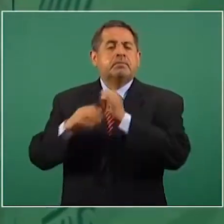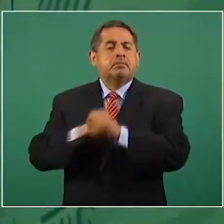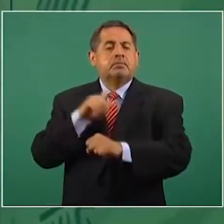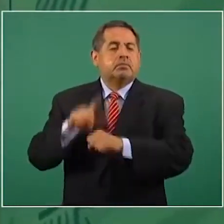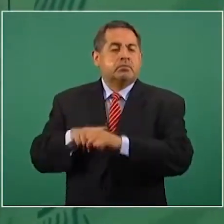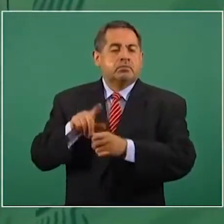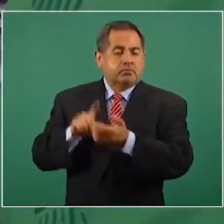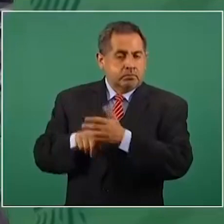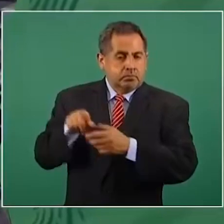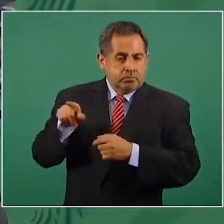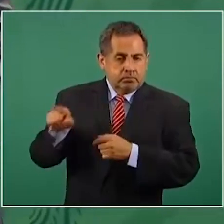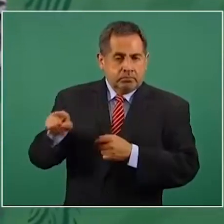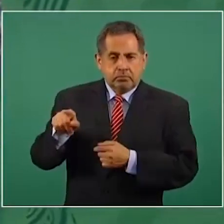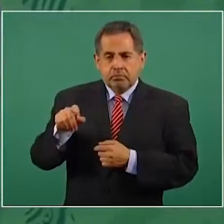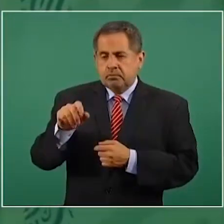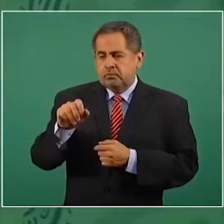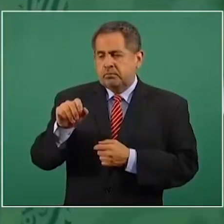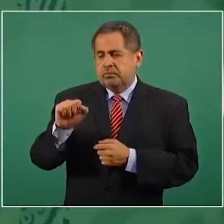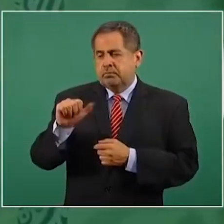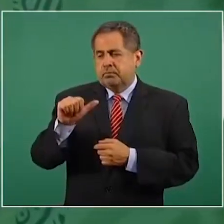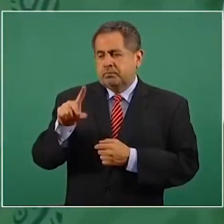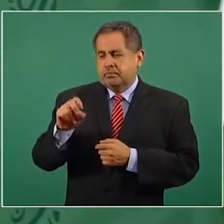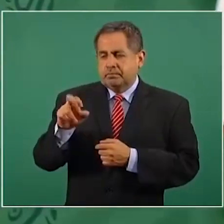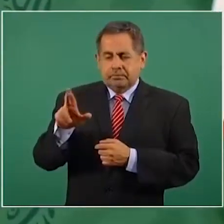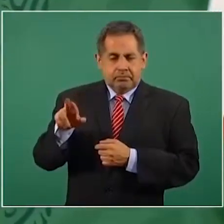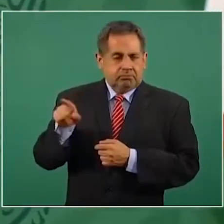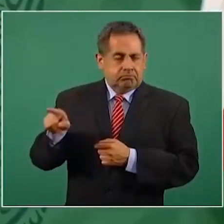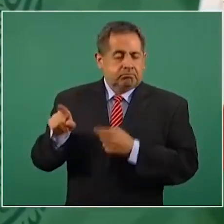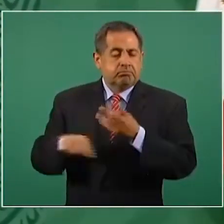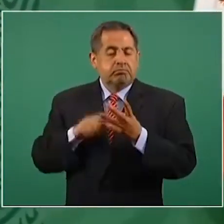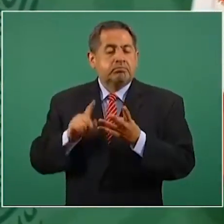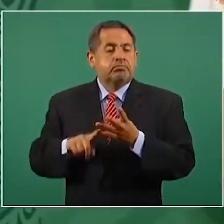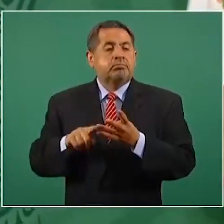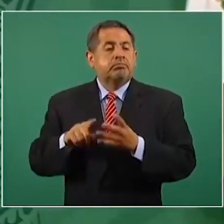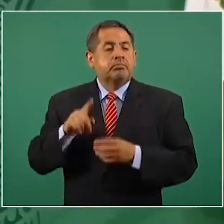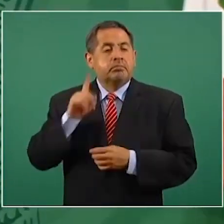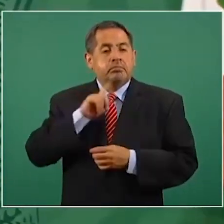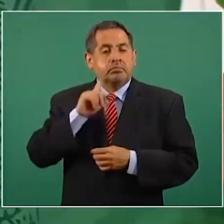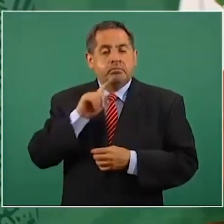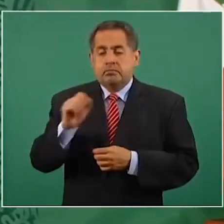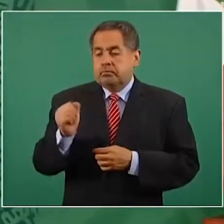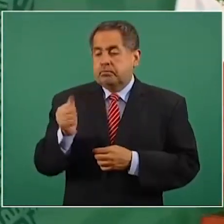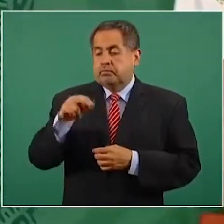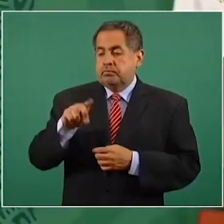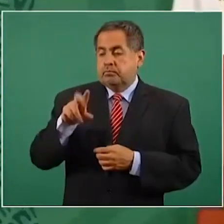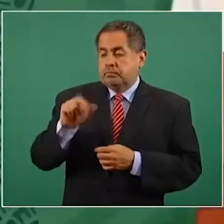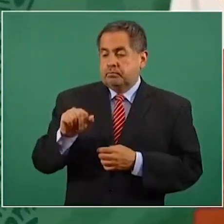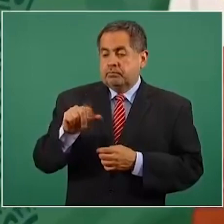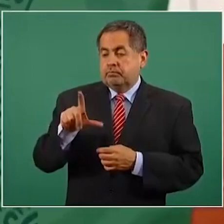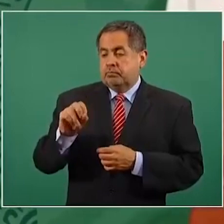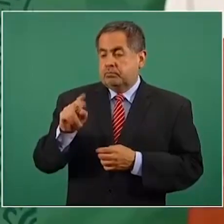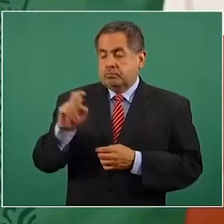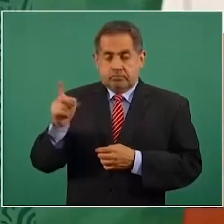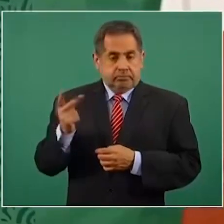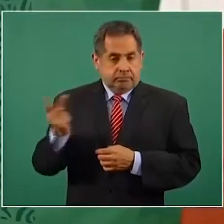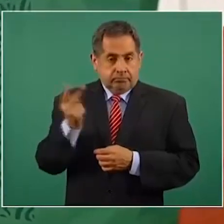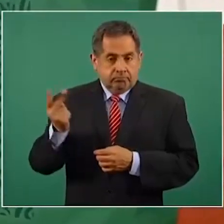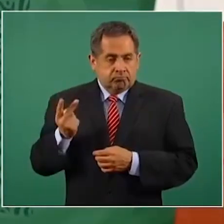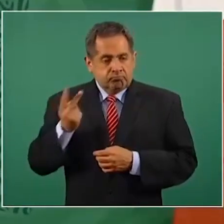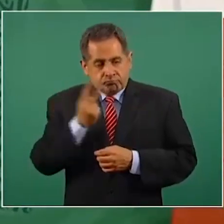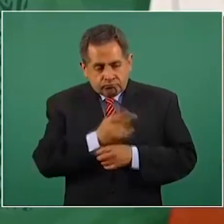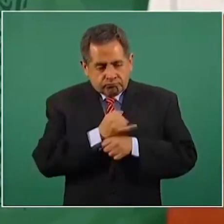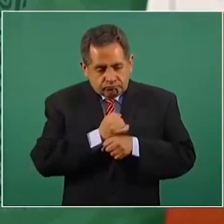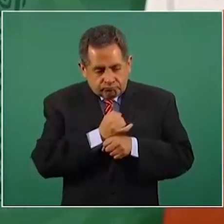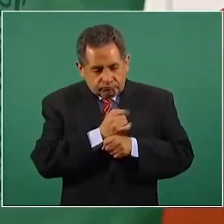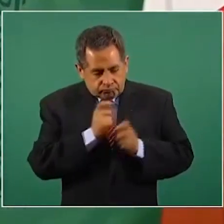Nutrición, Salvador Subirán, y la doctora Sandra Rasmen López.